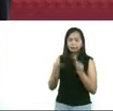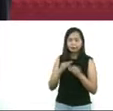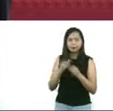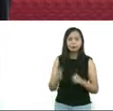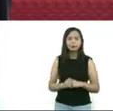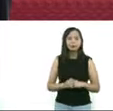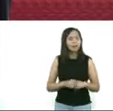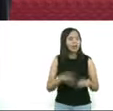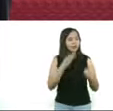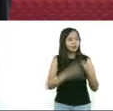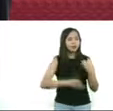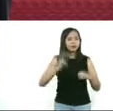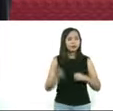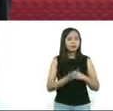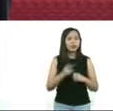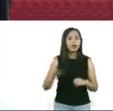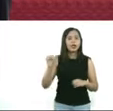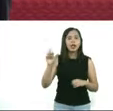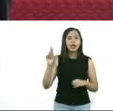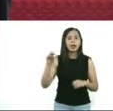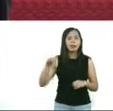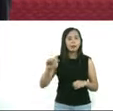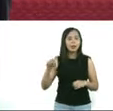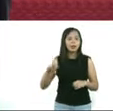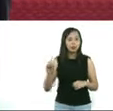con la última pregunta de Armando Jefferson, de 24 horas.